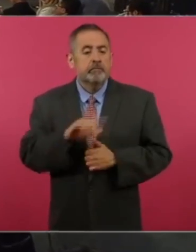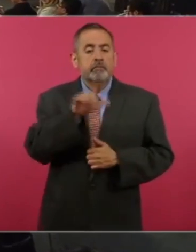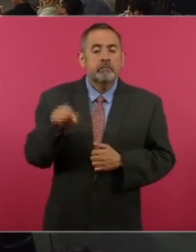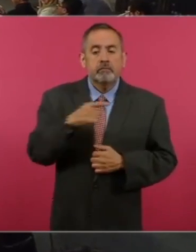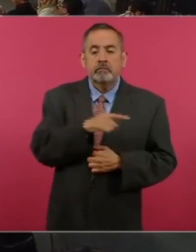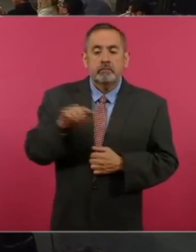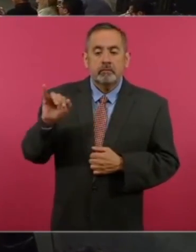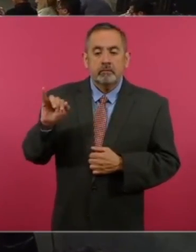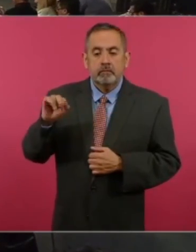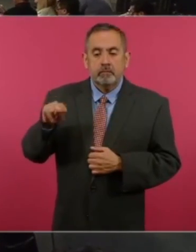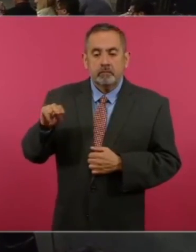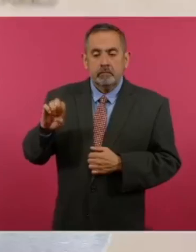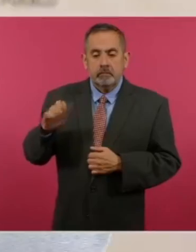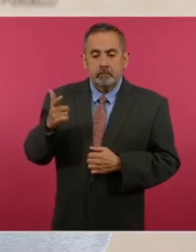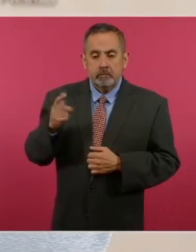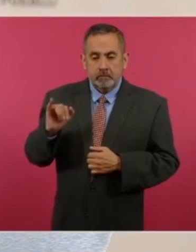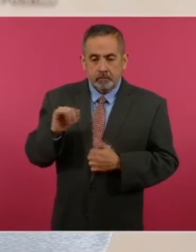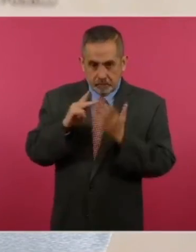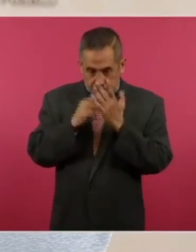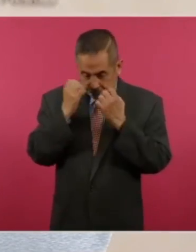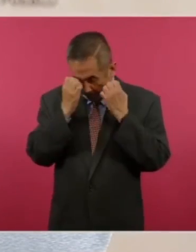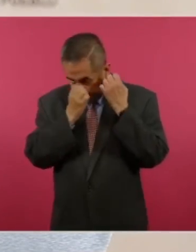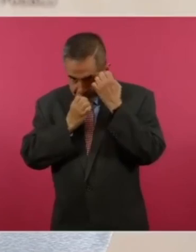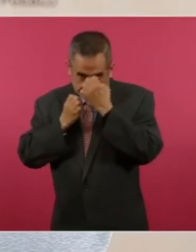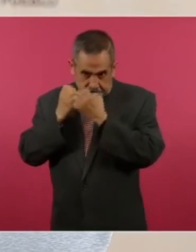INEGI hace una revisión